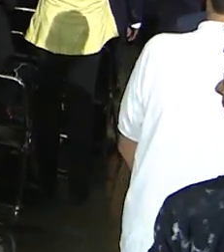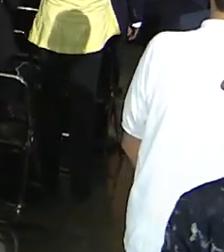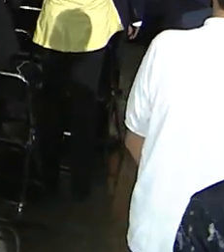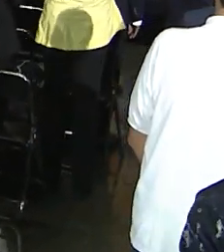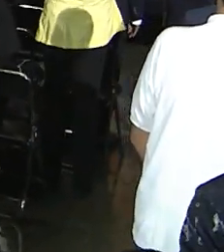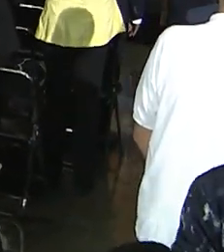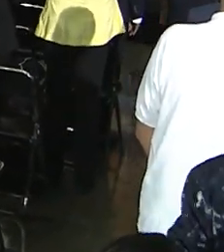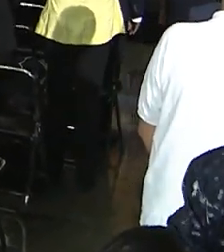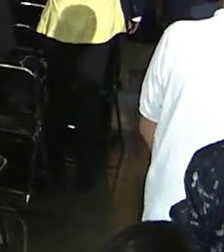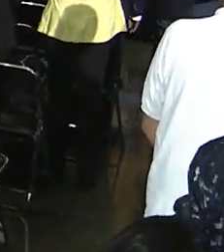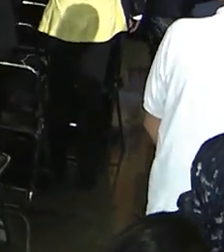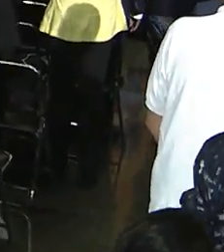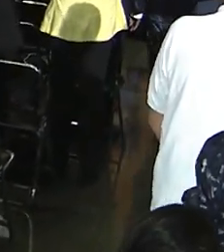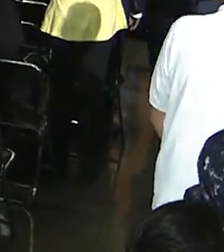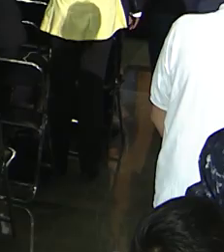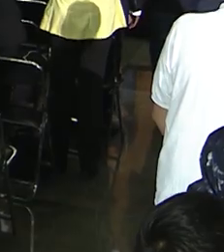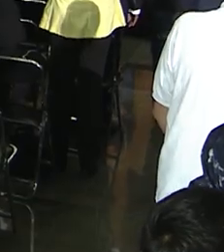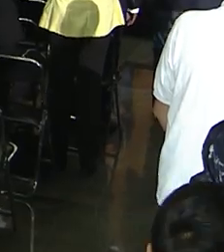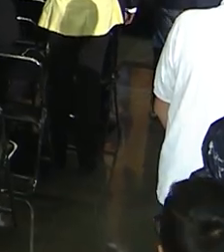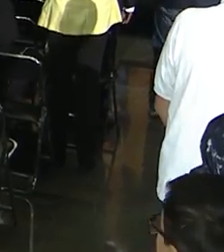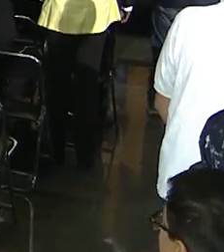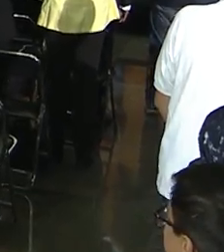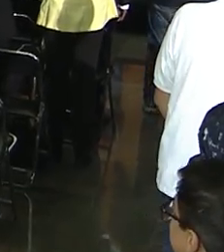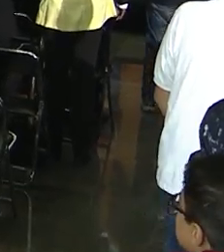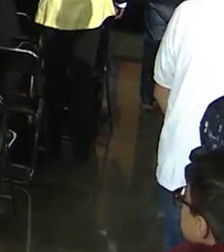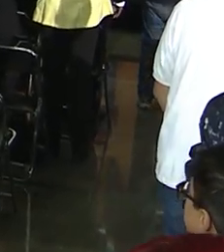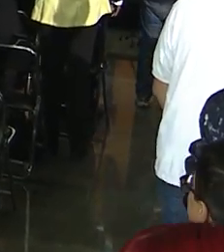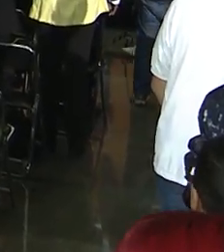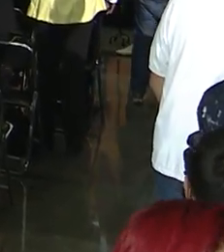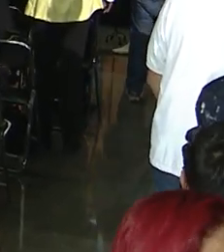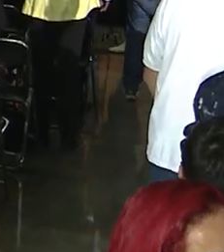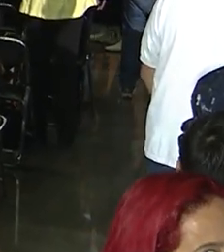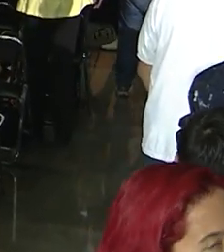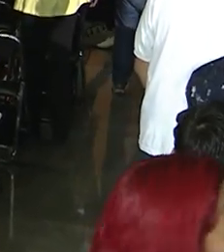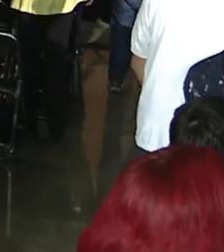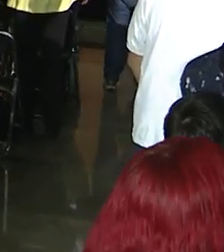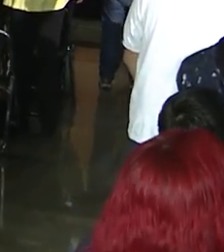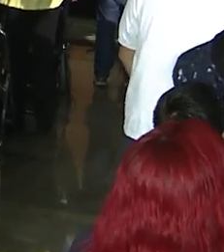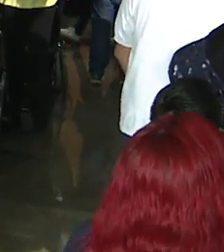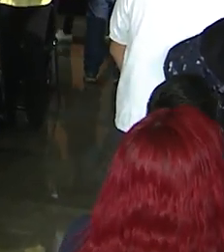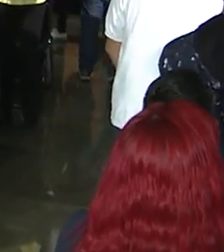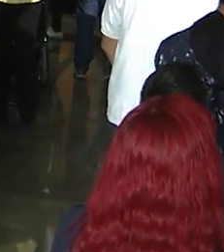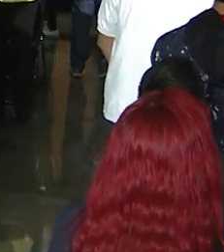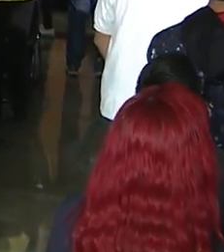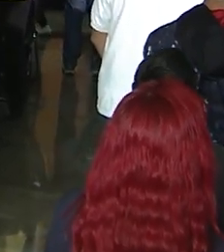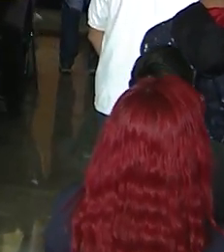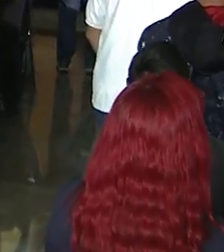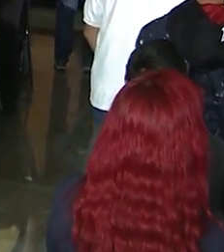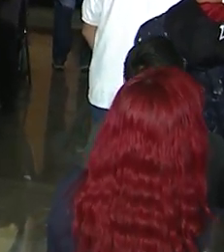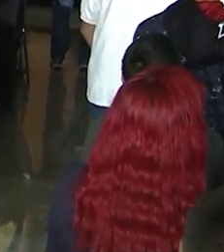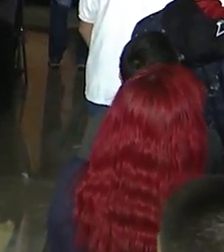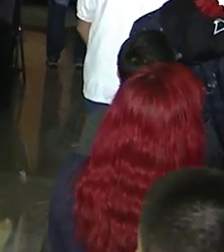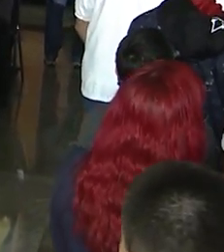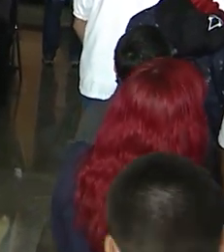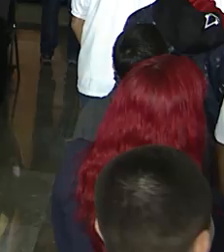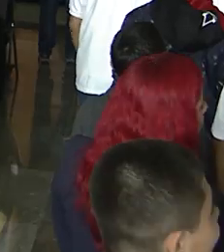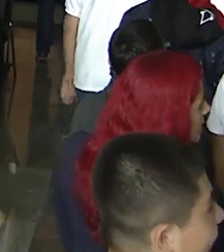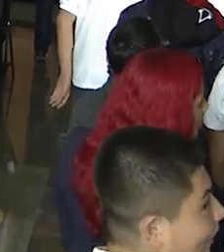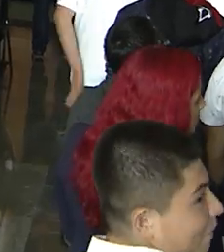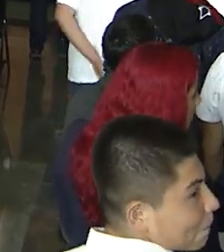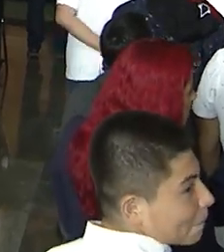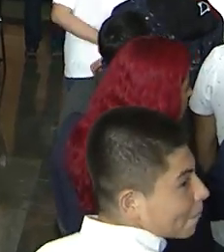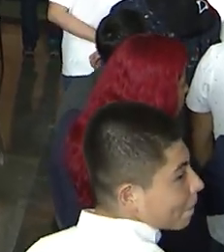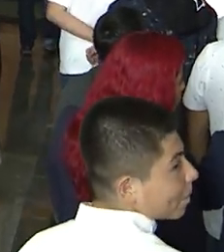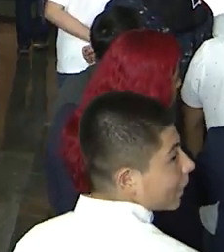comenzar esta ceremonia seguiremos escuchando goiás y por supuesto al rector de la unam comencemos con esta ceremonia de inicio de cursos del